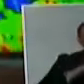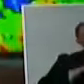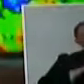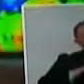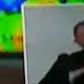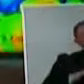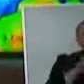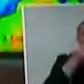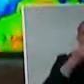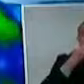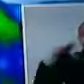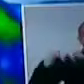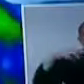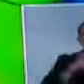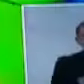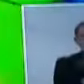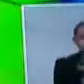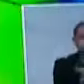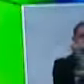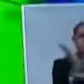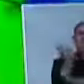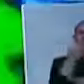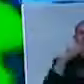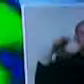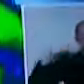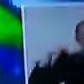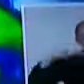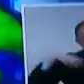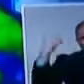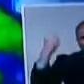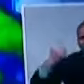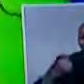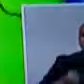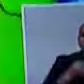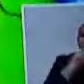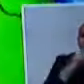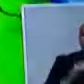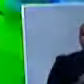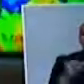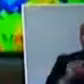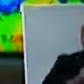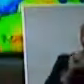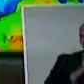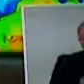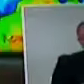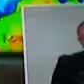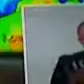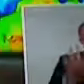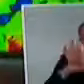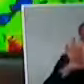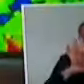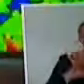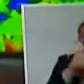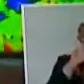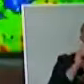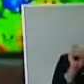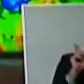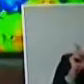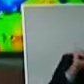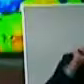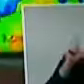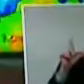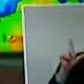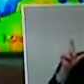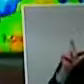de la trayectoria, cuando todo esto vaya hacia el norte. Porque miren ustedes, a las 8